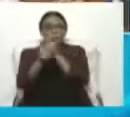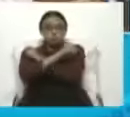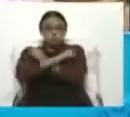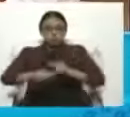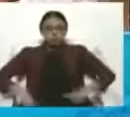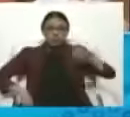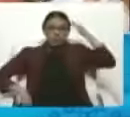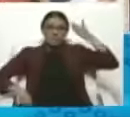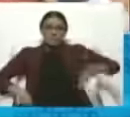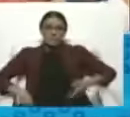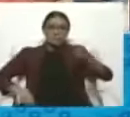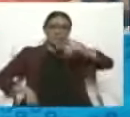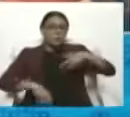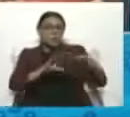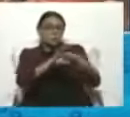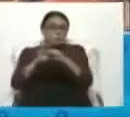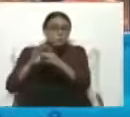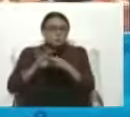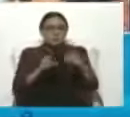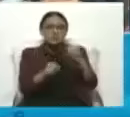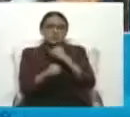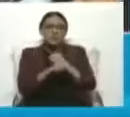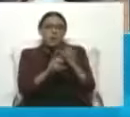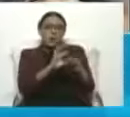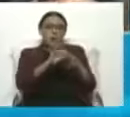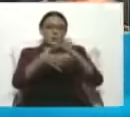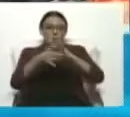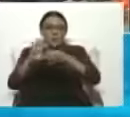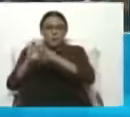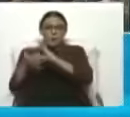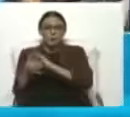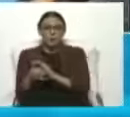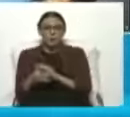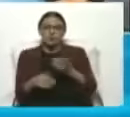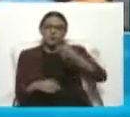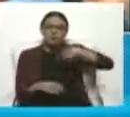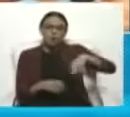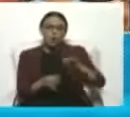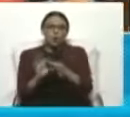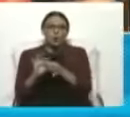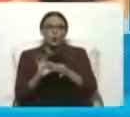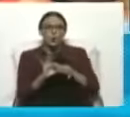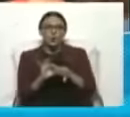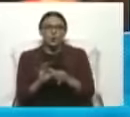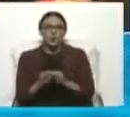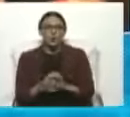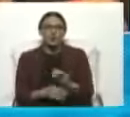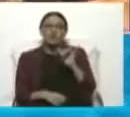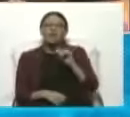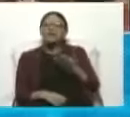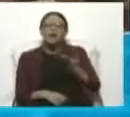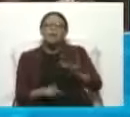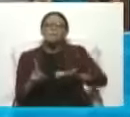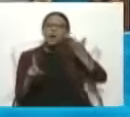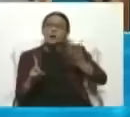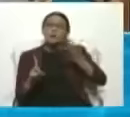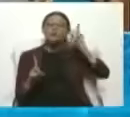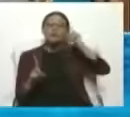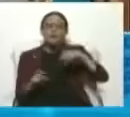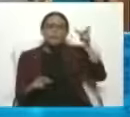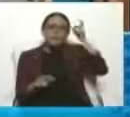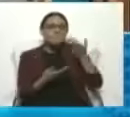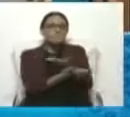Nacional Bolivariana y de todo el Estado venezolano y, lo más importante, del